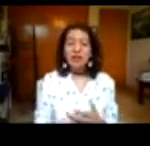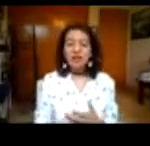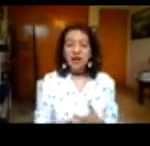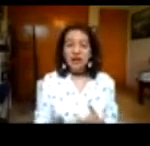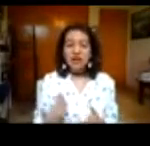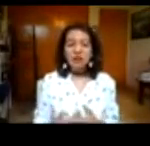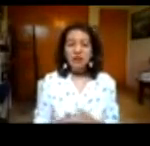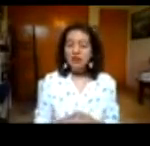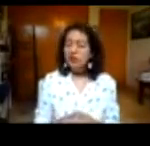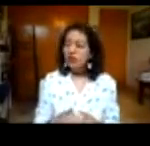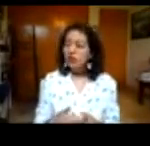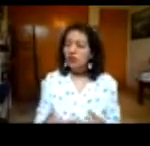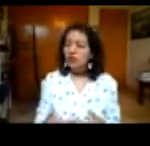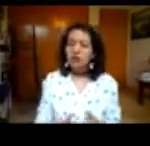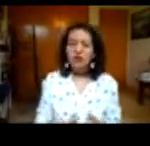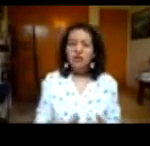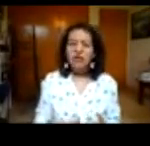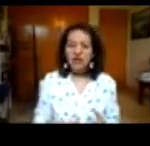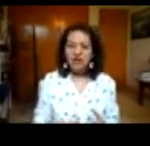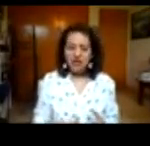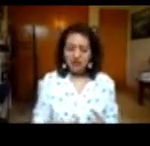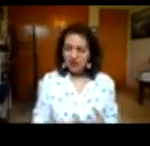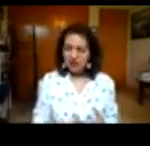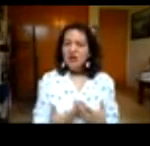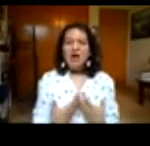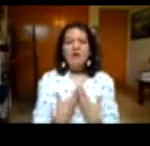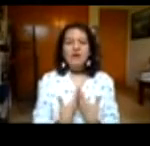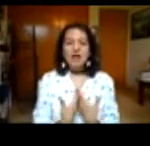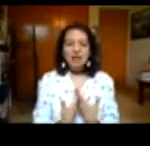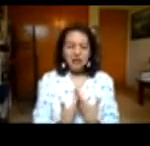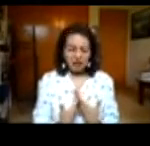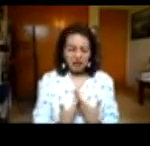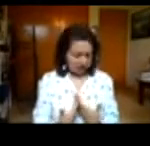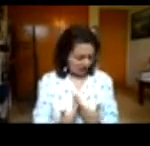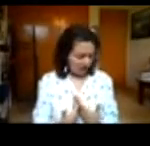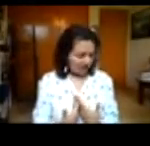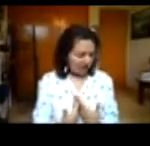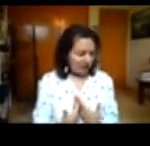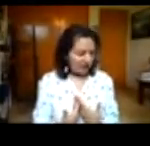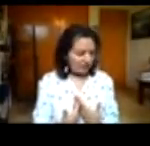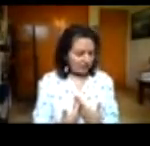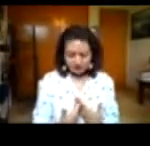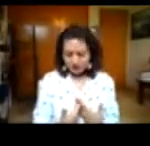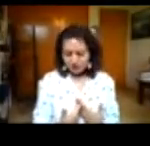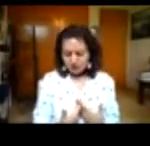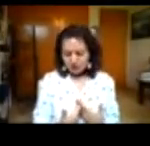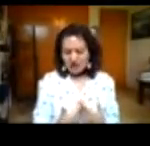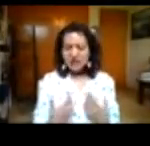la integridad y prevención de conflicto de intereses. Al final,